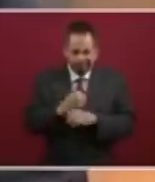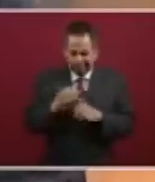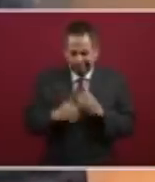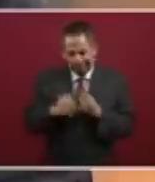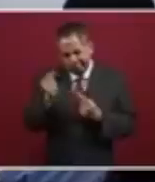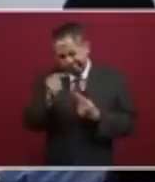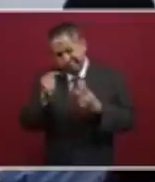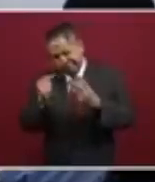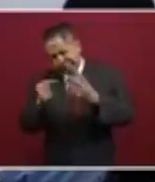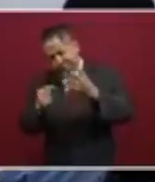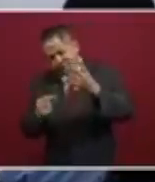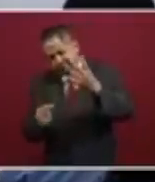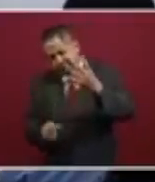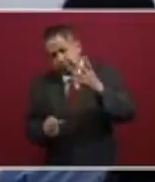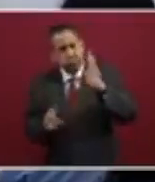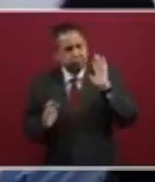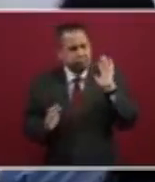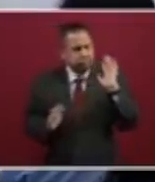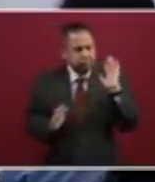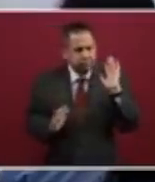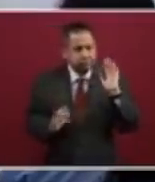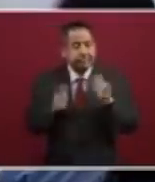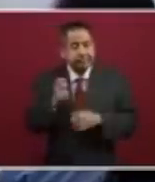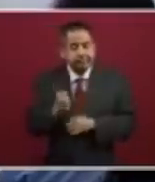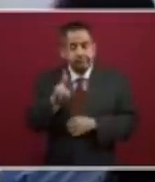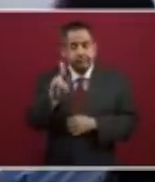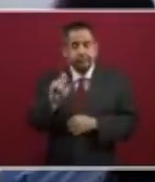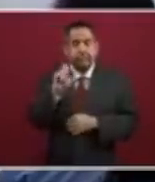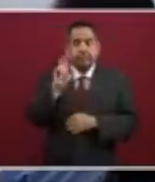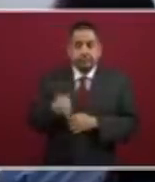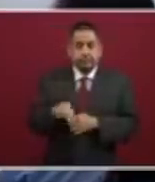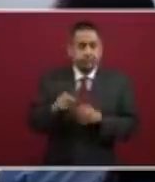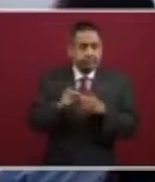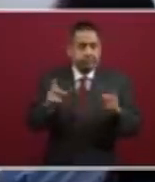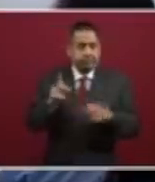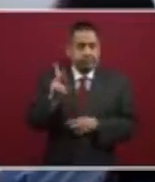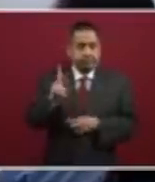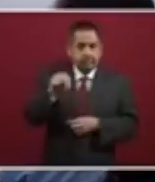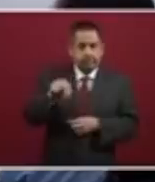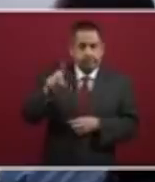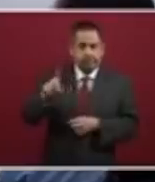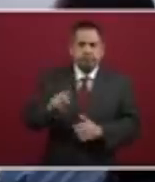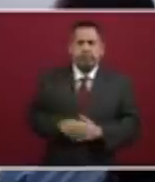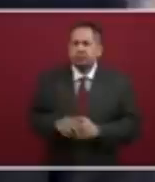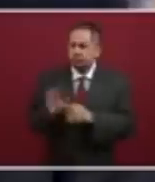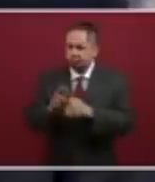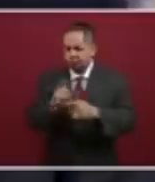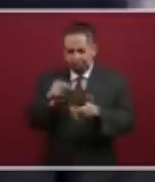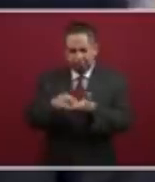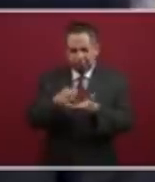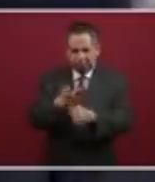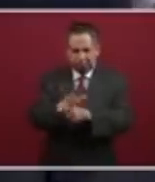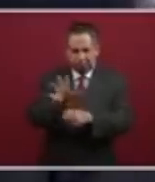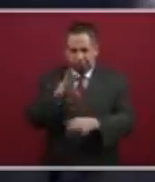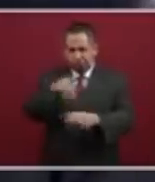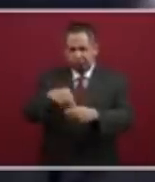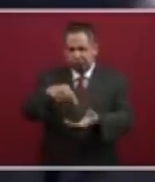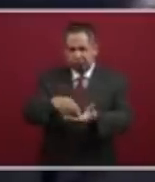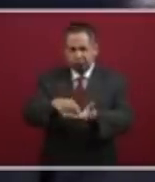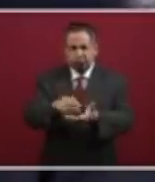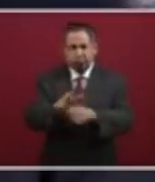Todo esto está en el plan de desarrollo que se presentó. Ahí está. Lo que pasa es